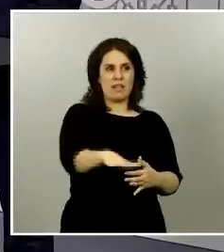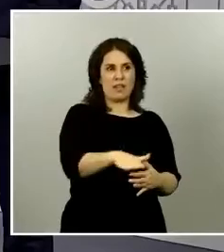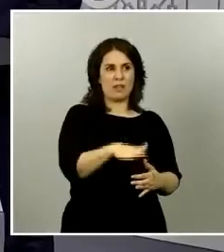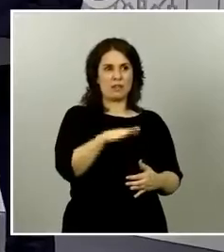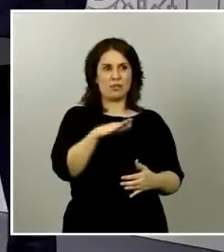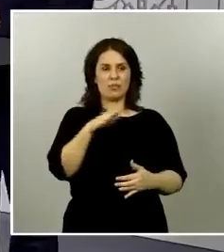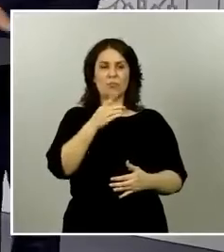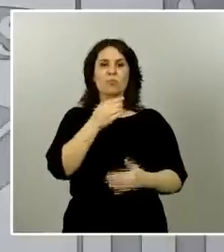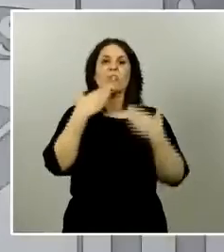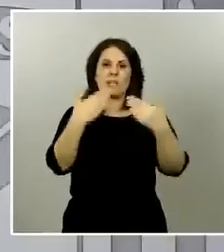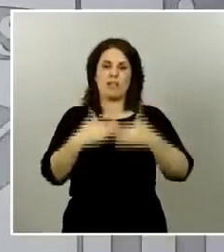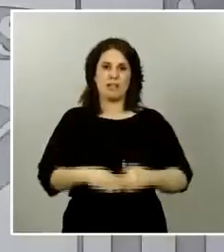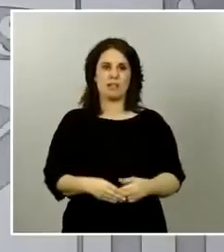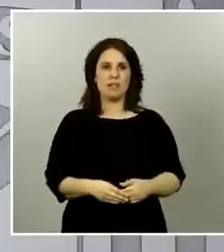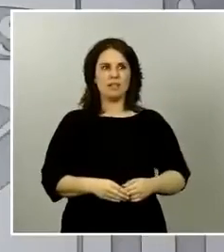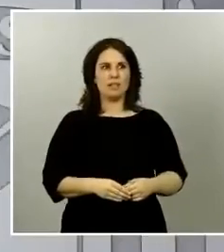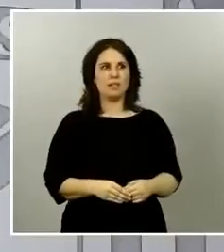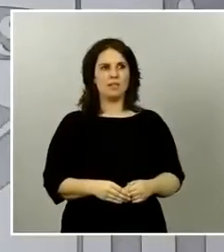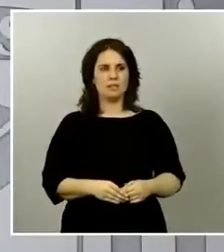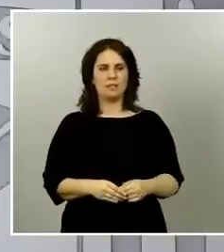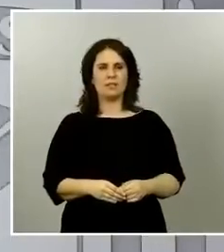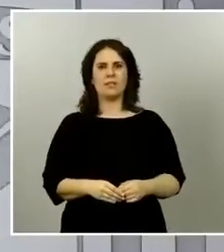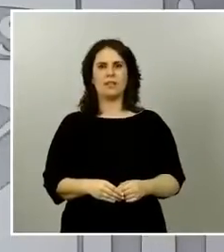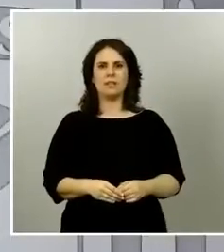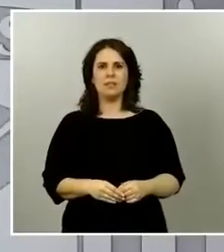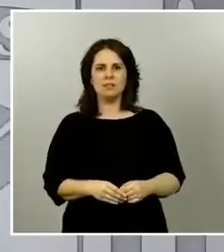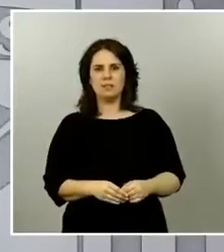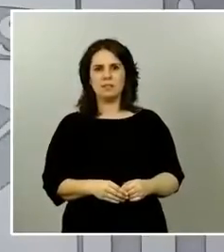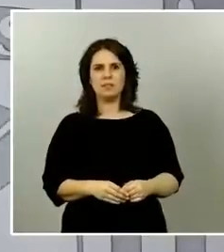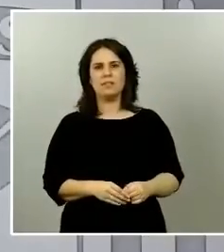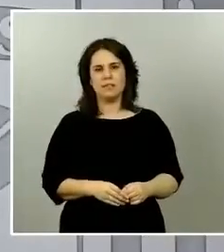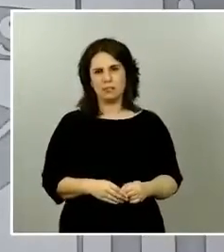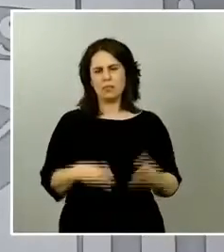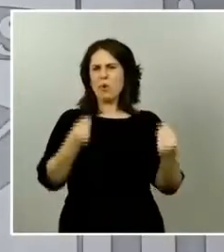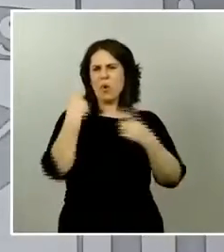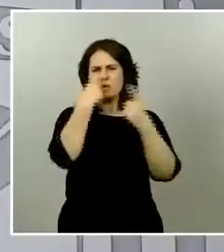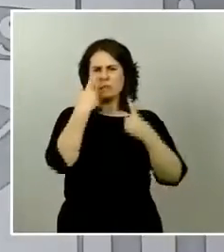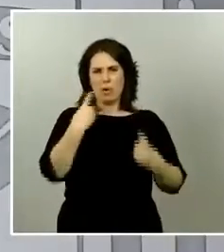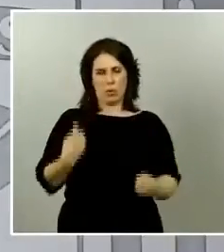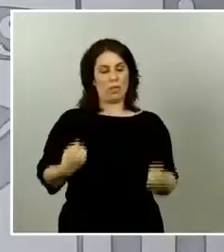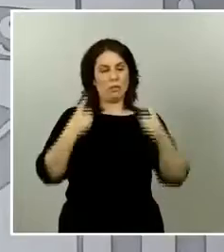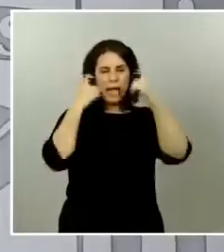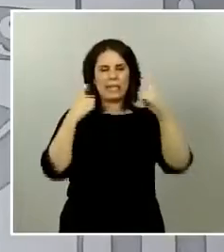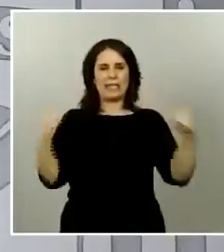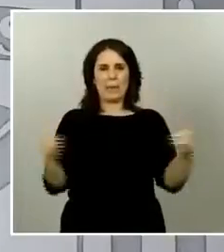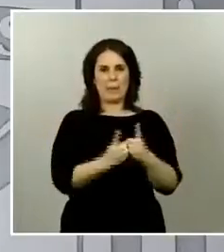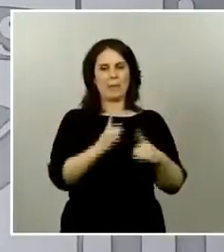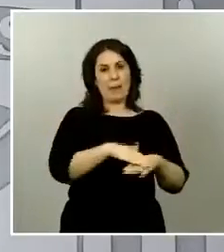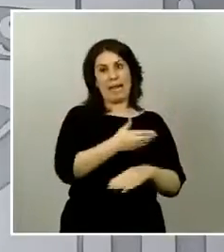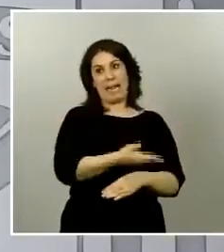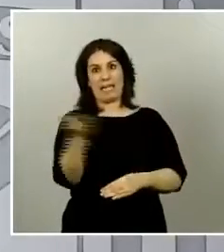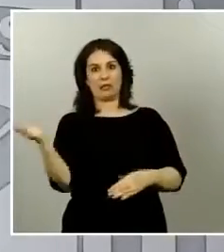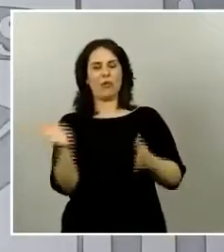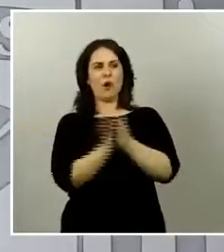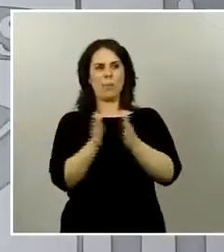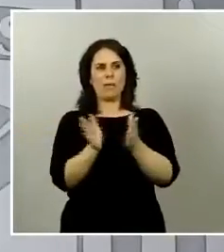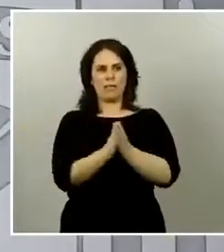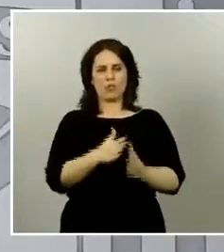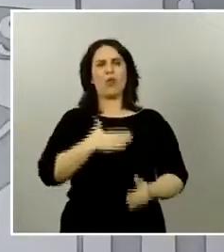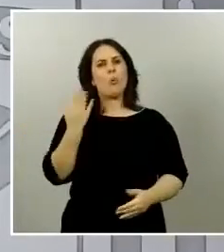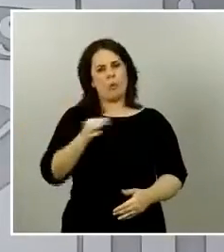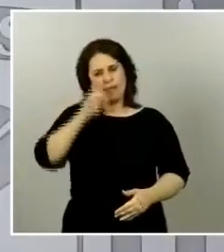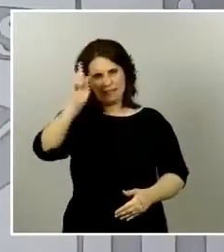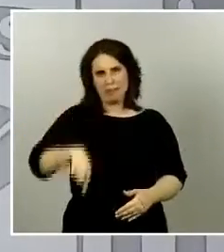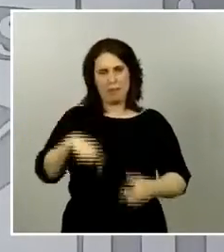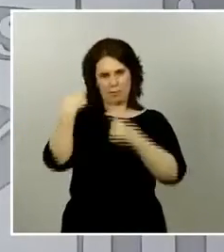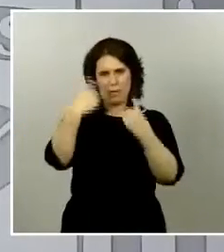de fallecidos, desafortunadamente, en residencias de ancianos en España. Muchísimas gracias. Bueno, son varias preguntas, vamos a intentar ser